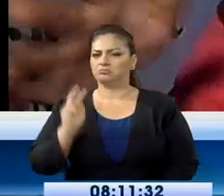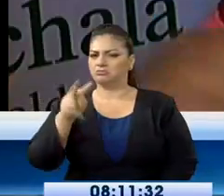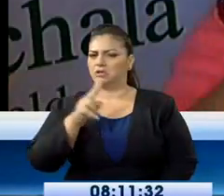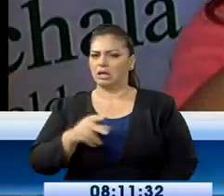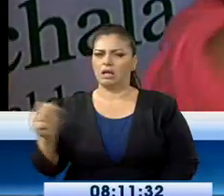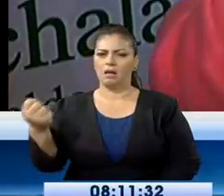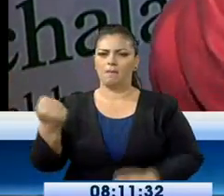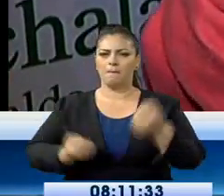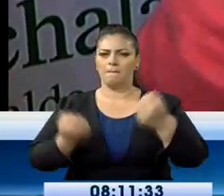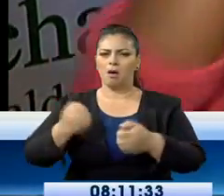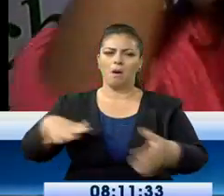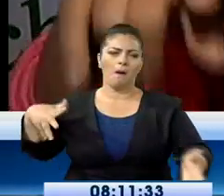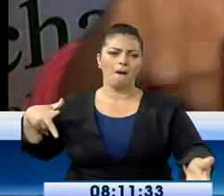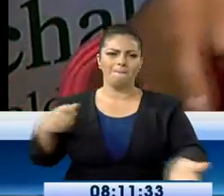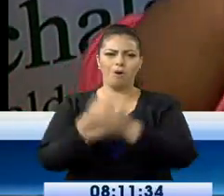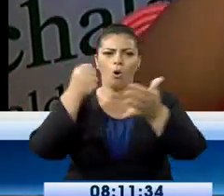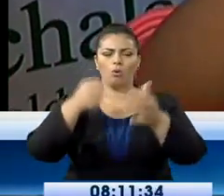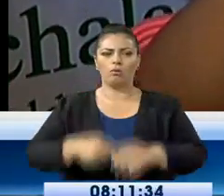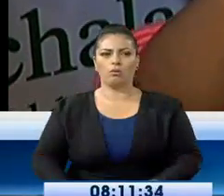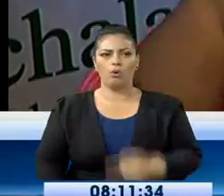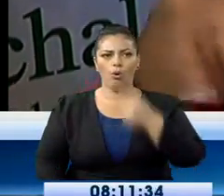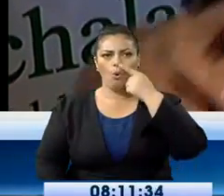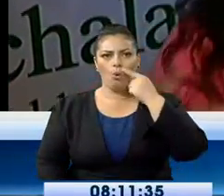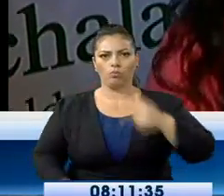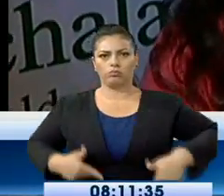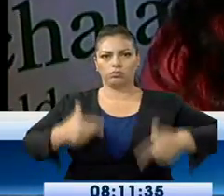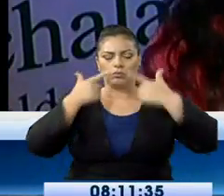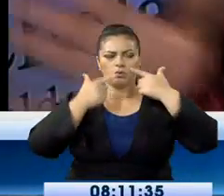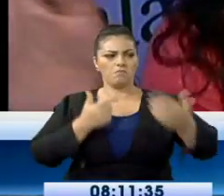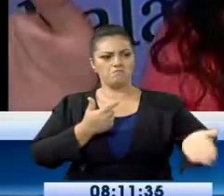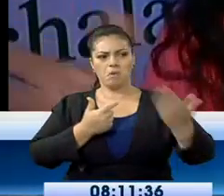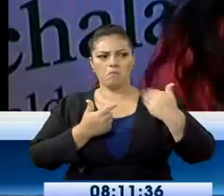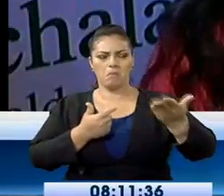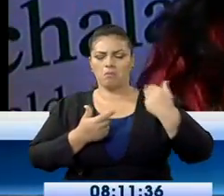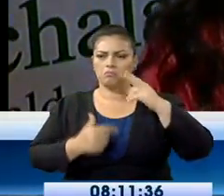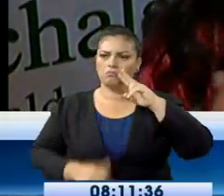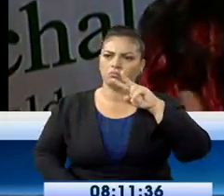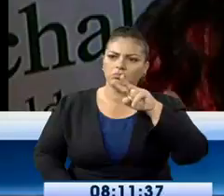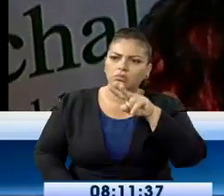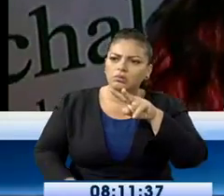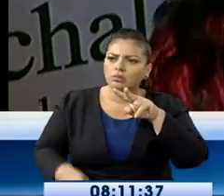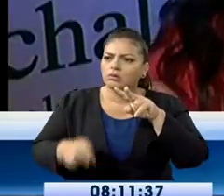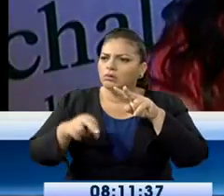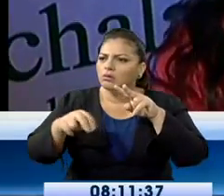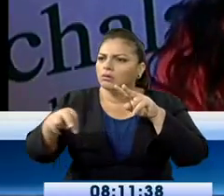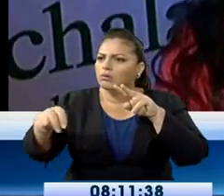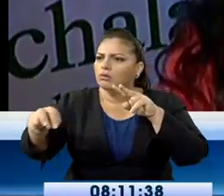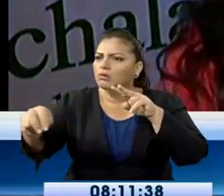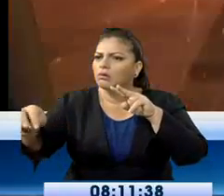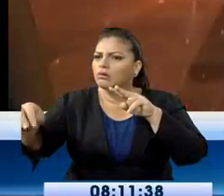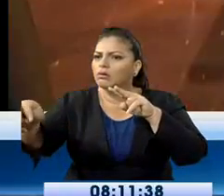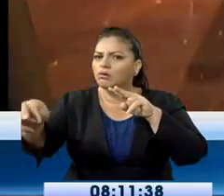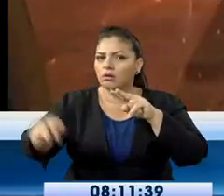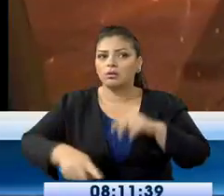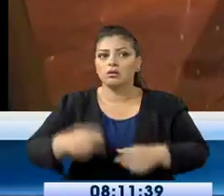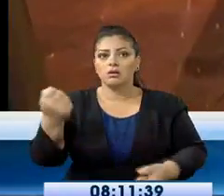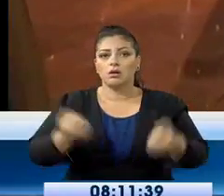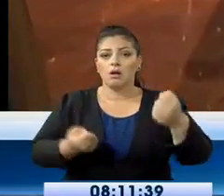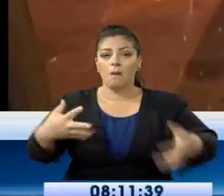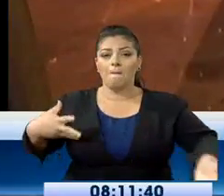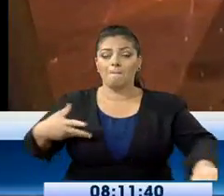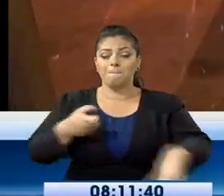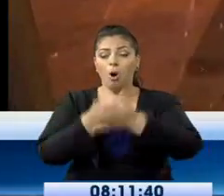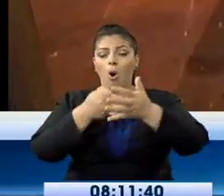ahí ya cuando yo vine con el guardia a mirar que estaba ahí, él salió, estaba con la, como se le aguantó, fue la bolsa de aire, porque él